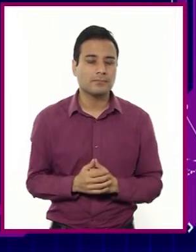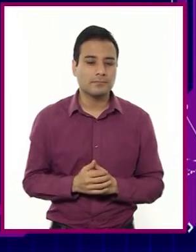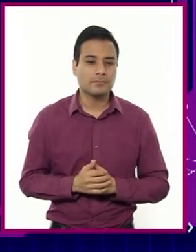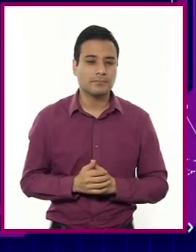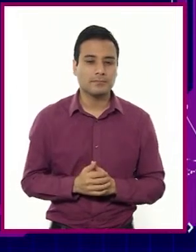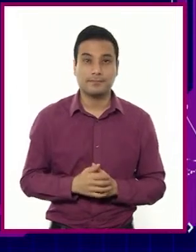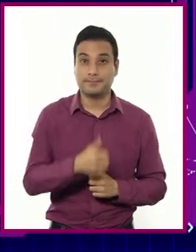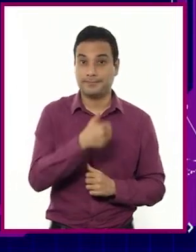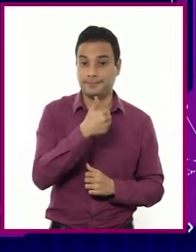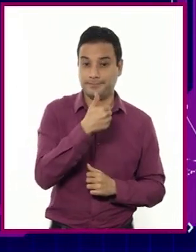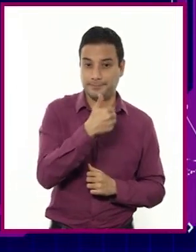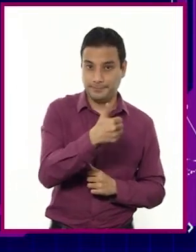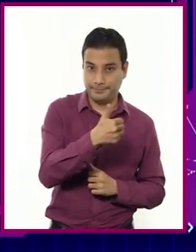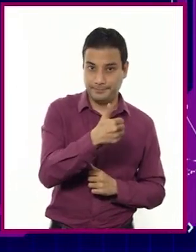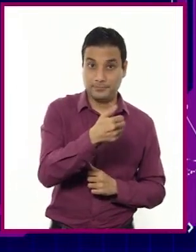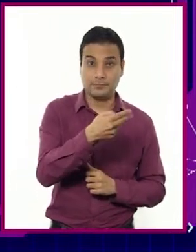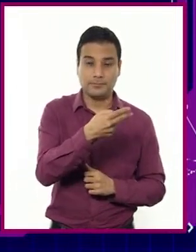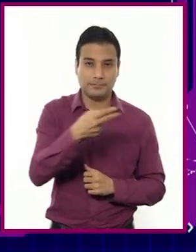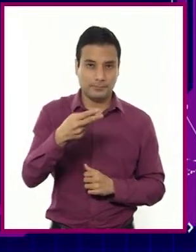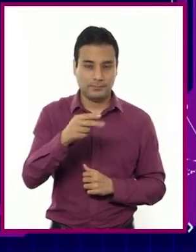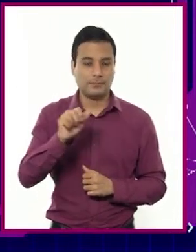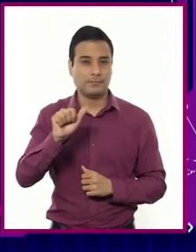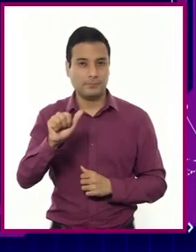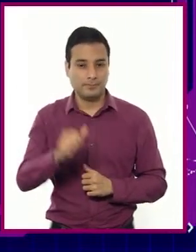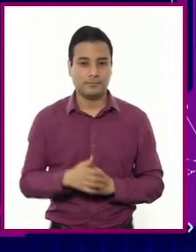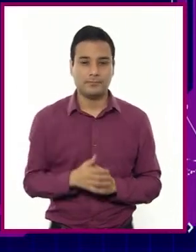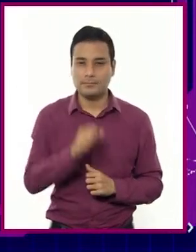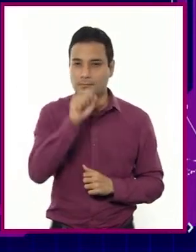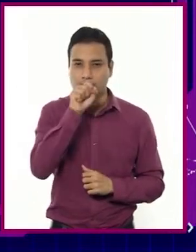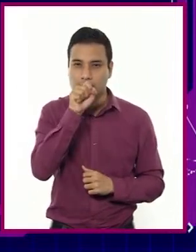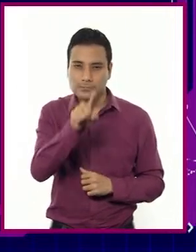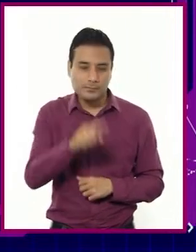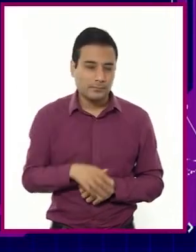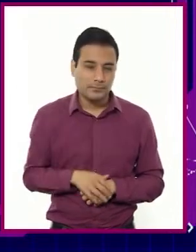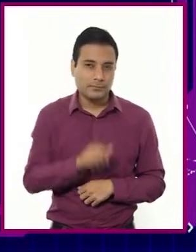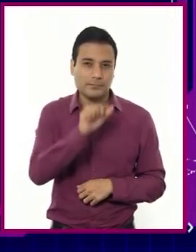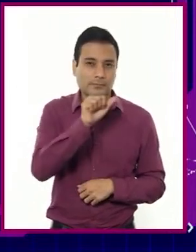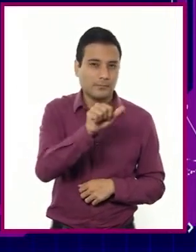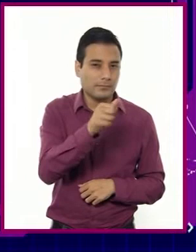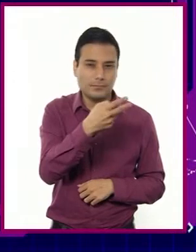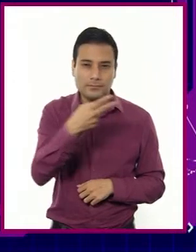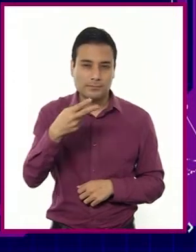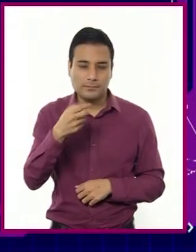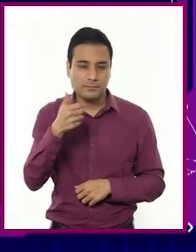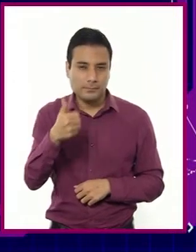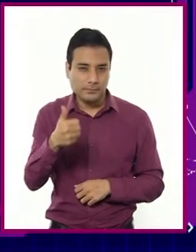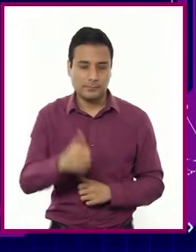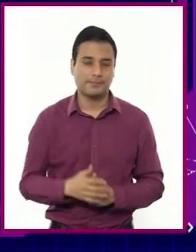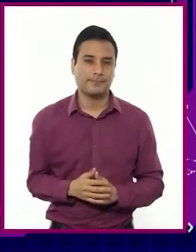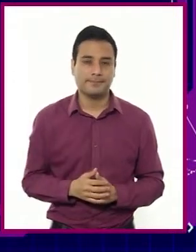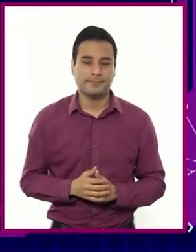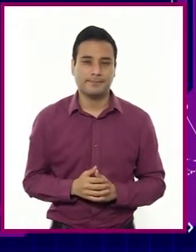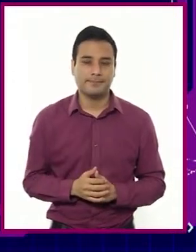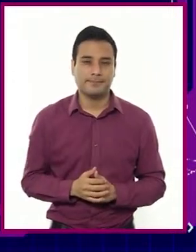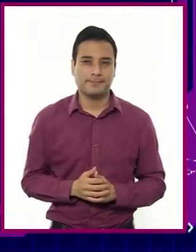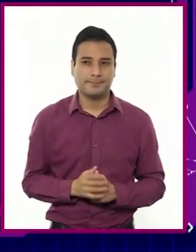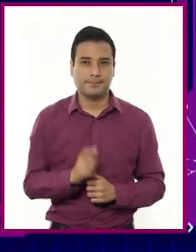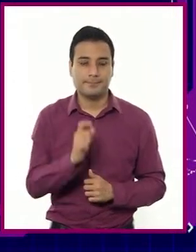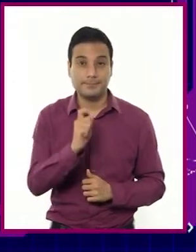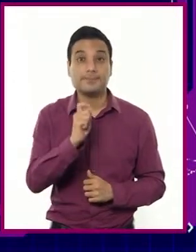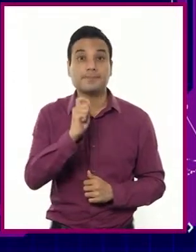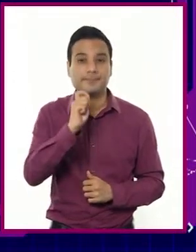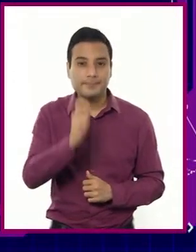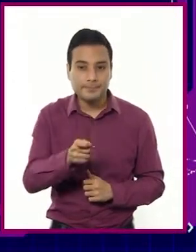como 6 igual a A, que es lo mismo que A igual a 6. Lo que indica que dentro de